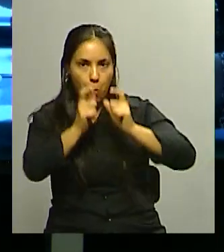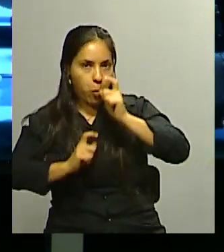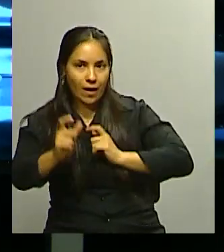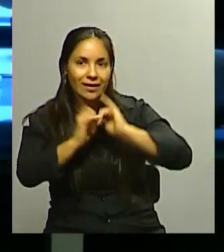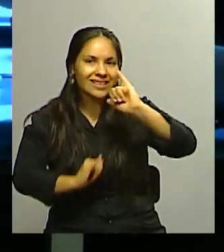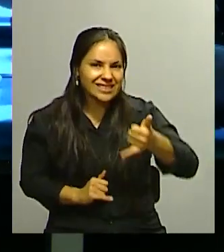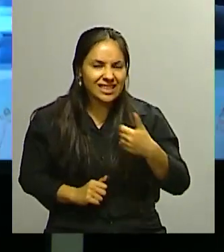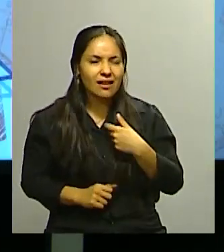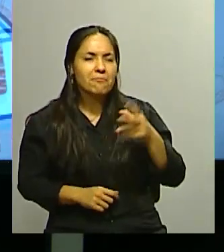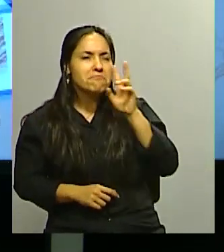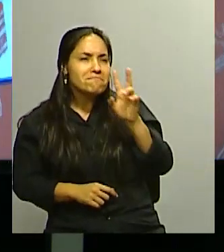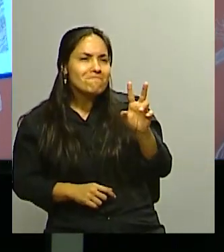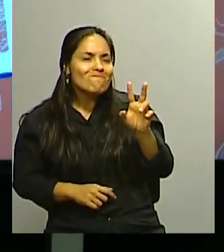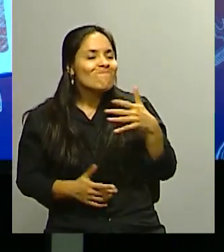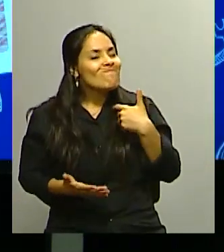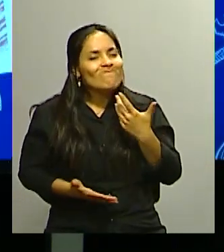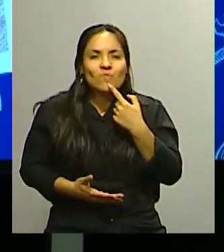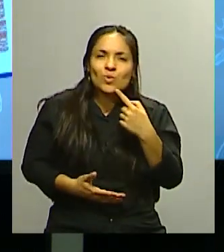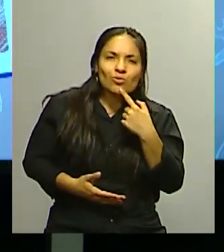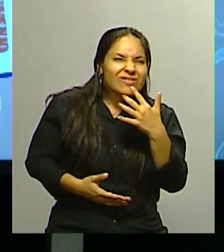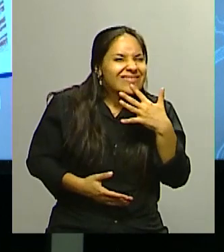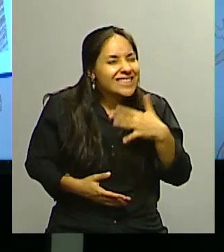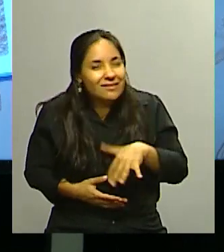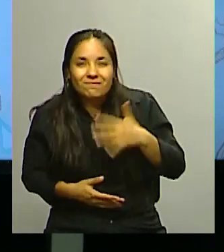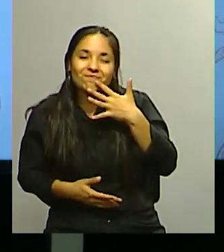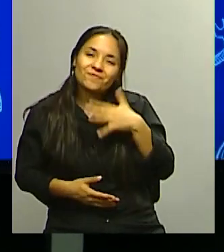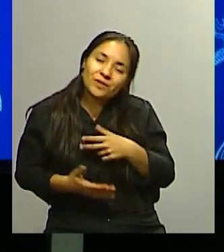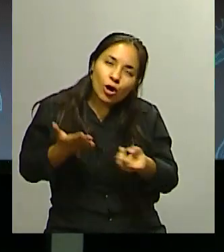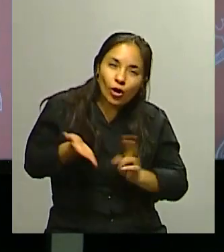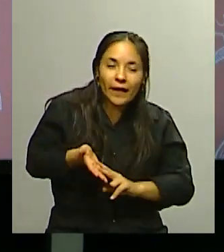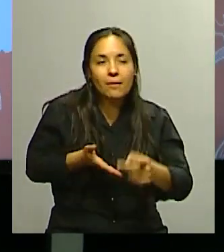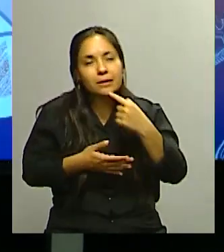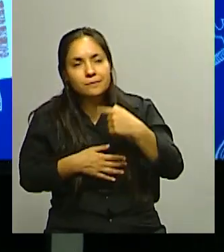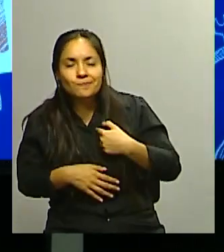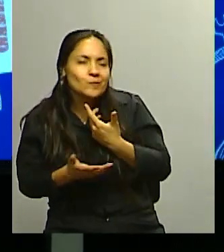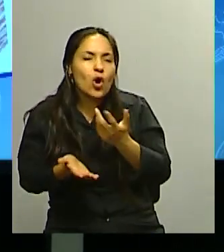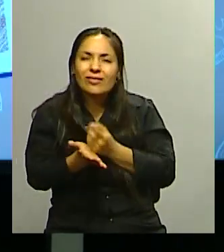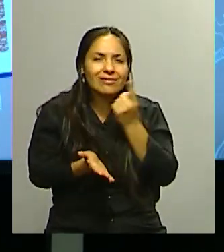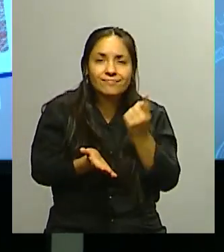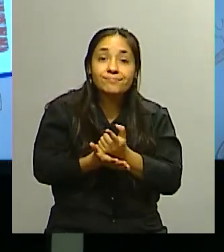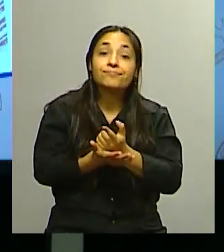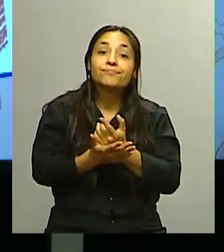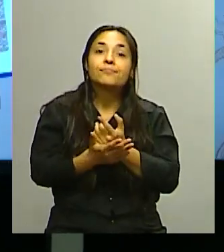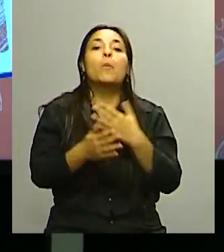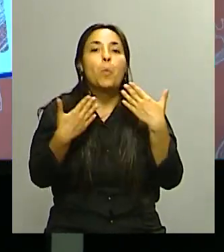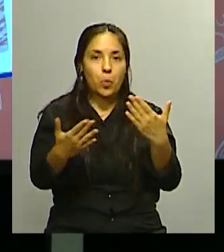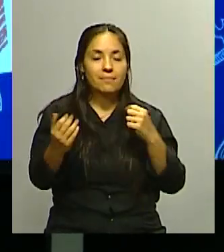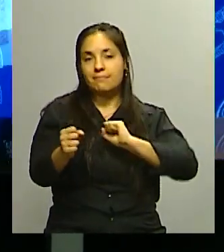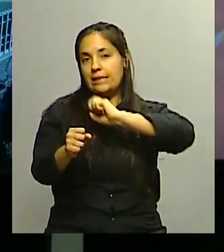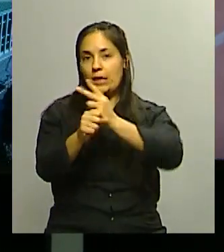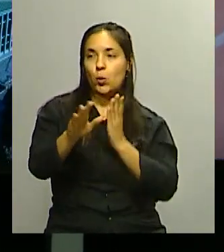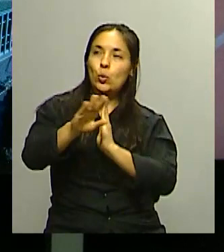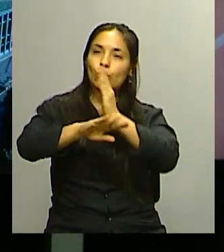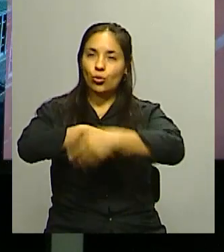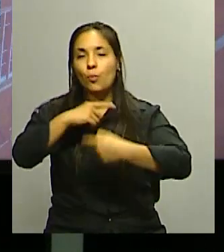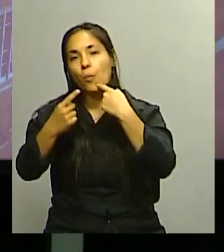le cuesta terminar de entender cuál es su situación. Bien. Entonces es importante también asesorar cuando la